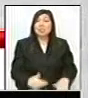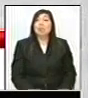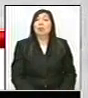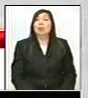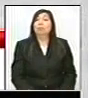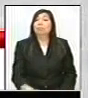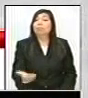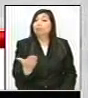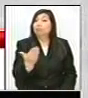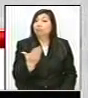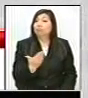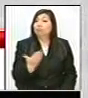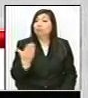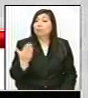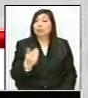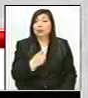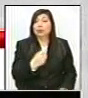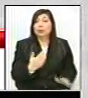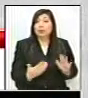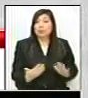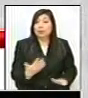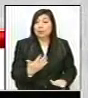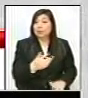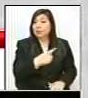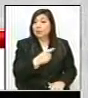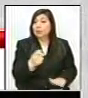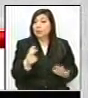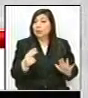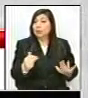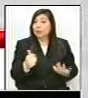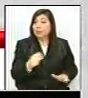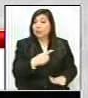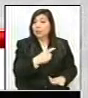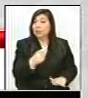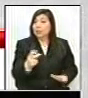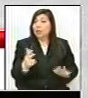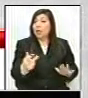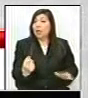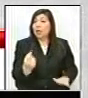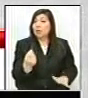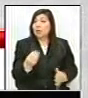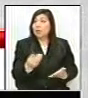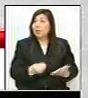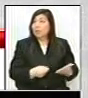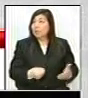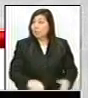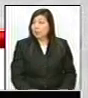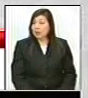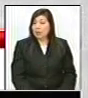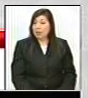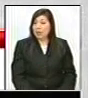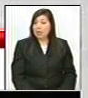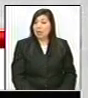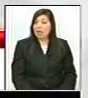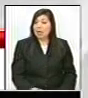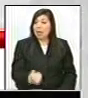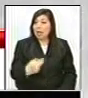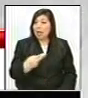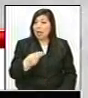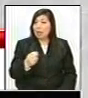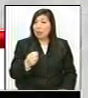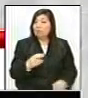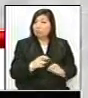se recibió los oficios 115, 116 y 120 suscritos por Guillermo Aro,